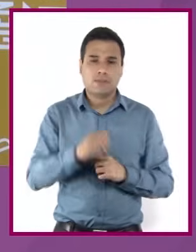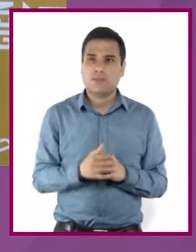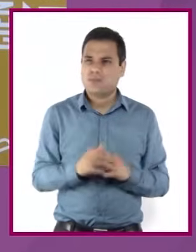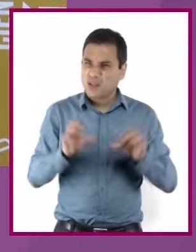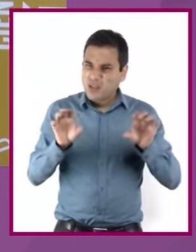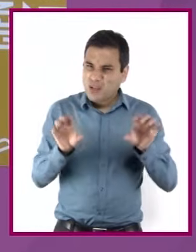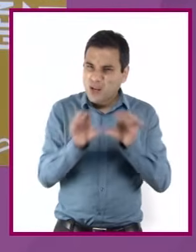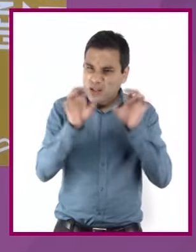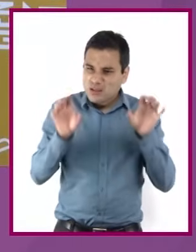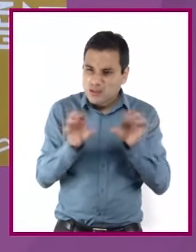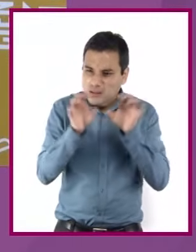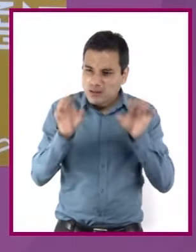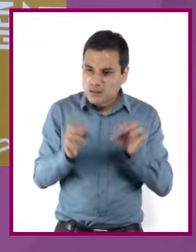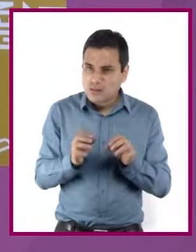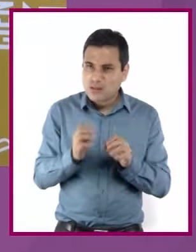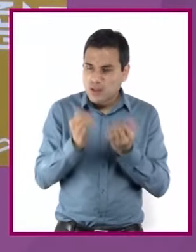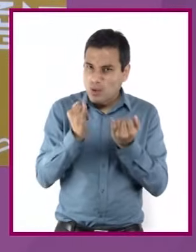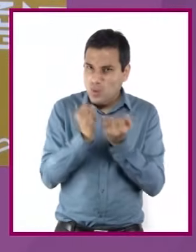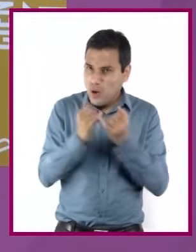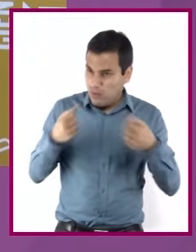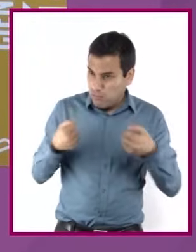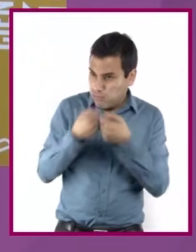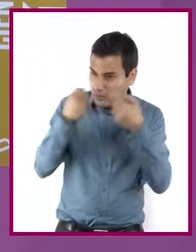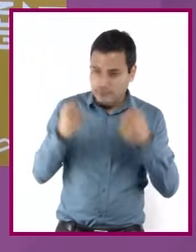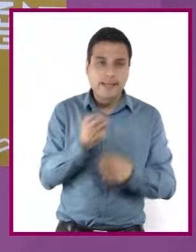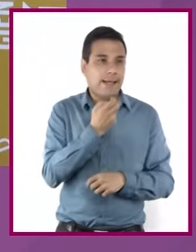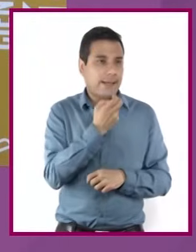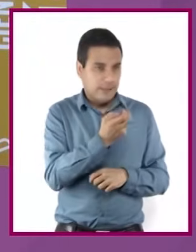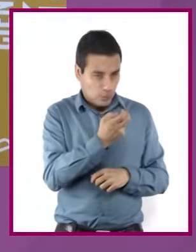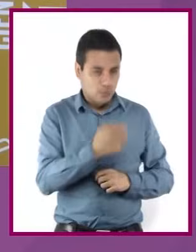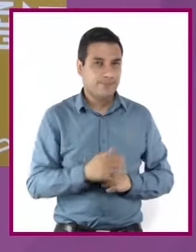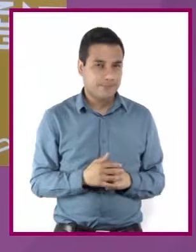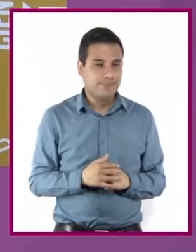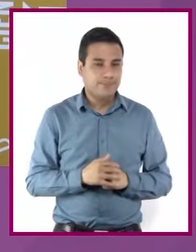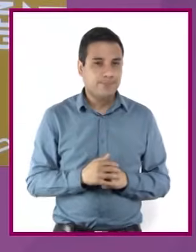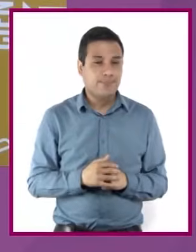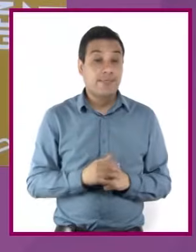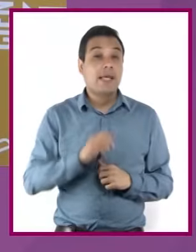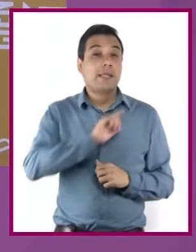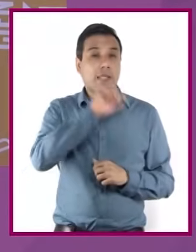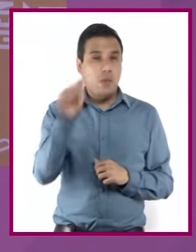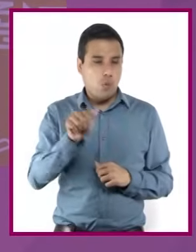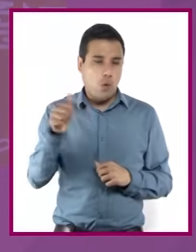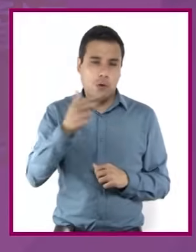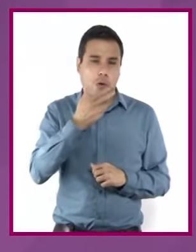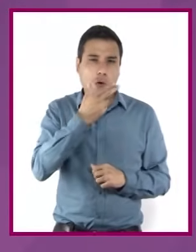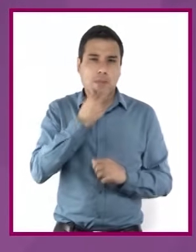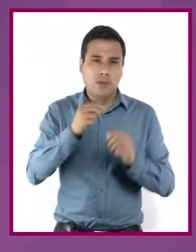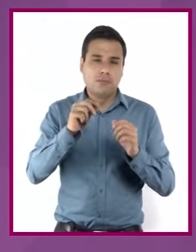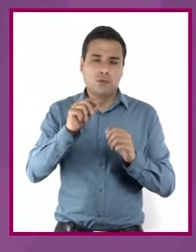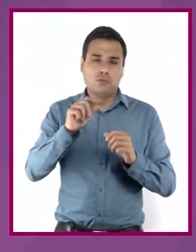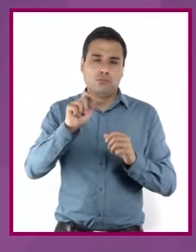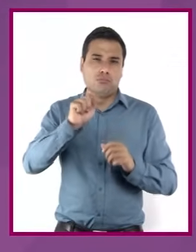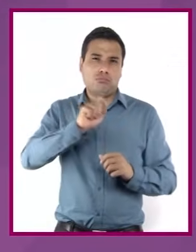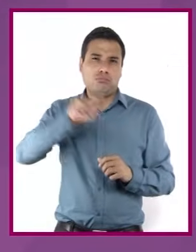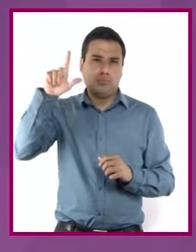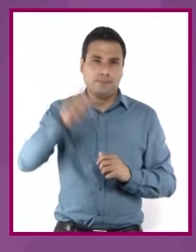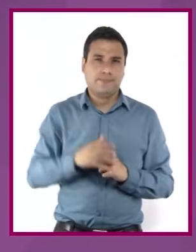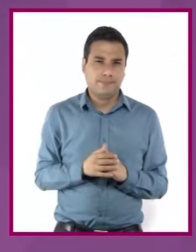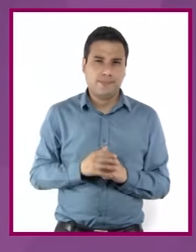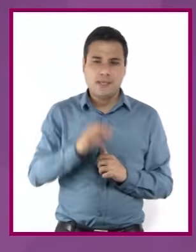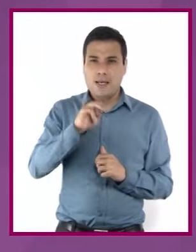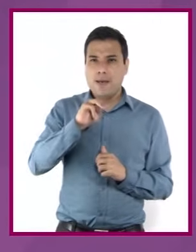¿Colisiones es lo mismo que choques, profesor? Exacto. Posteriormente, un científico escocés llamado James Clerk